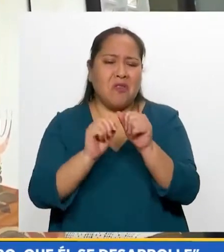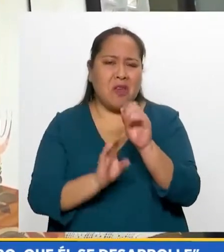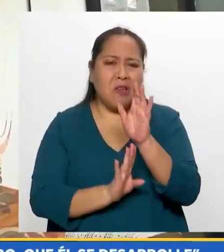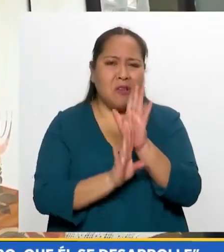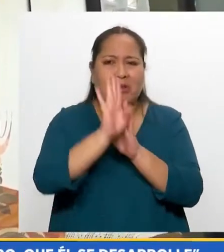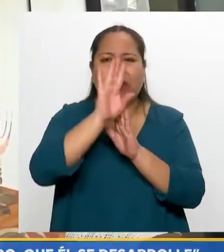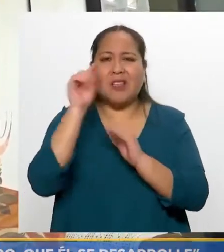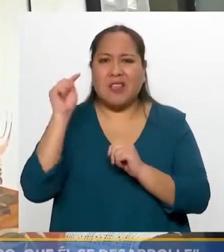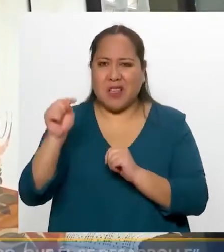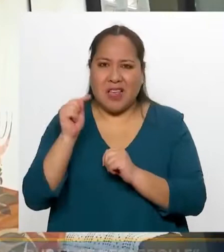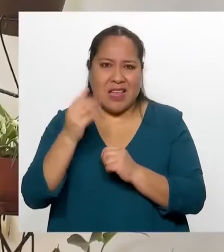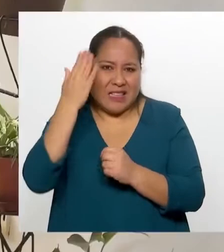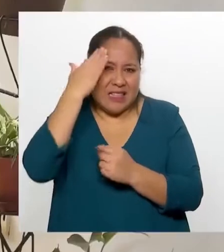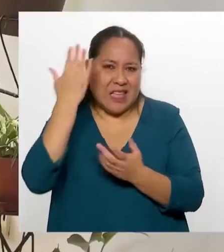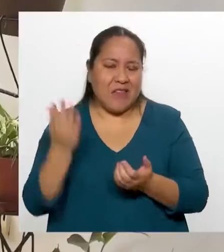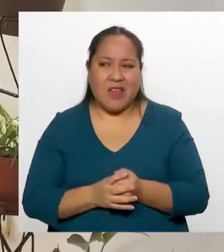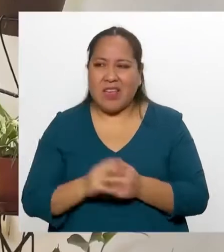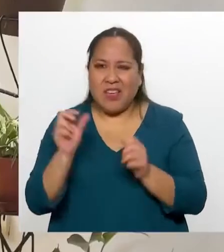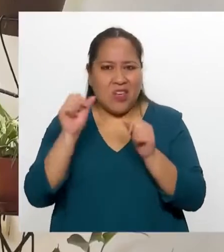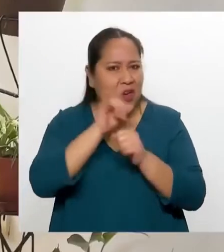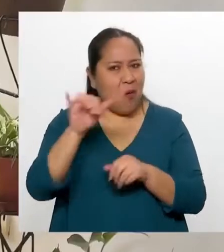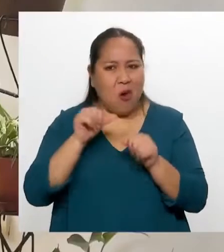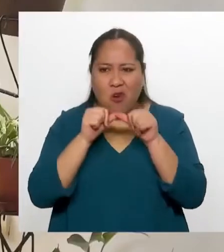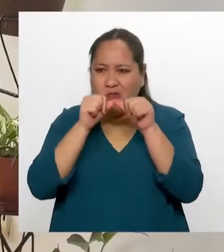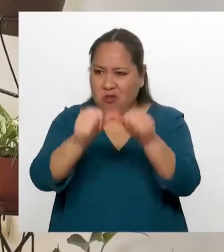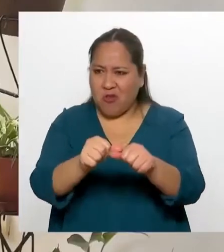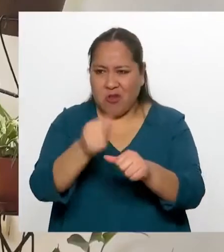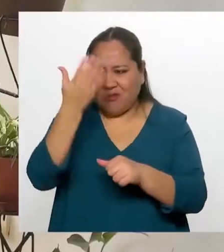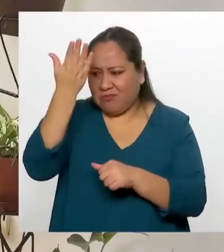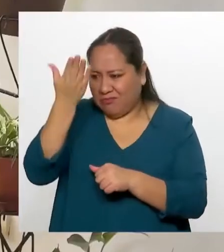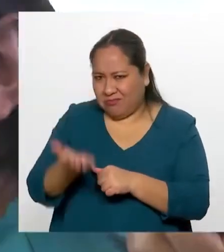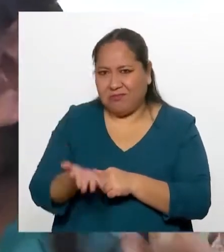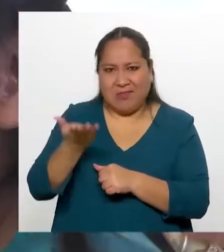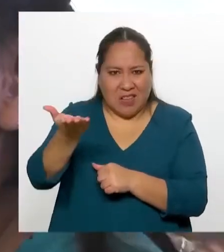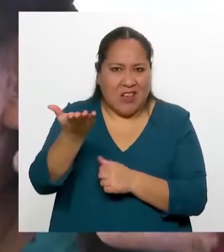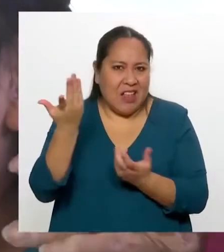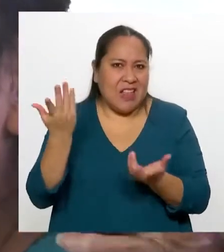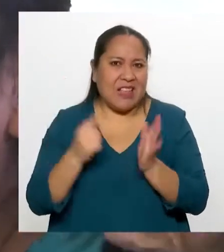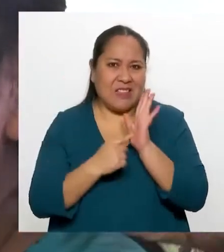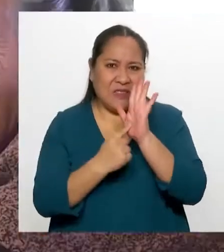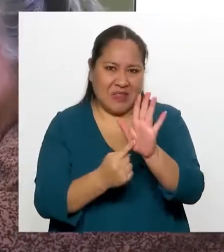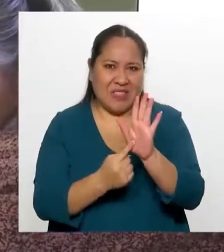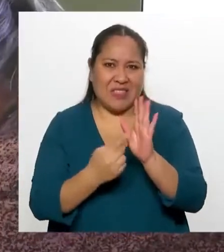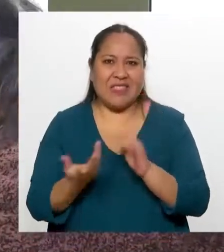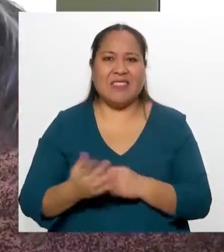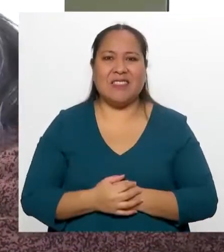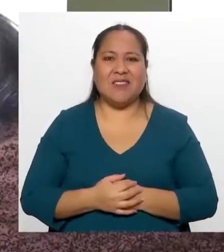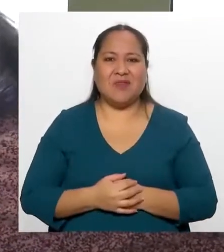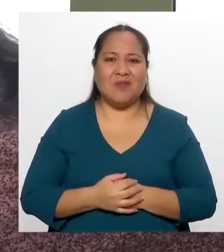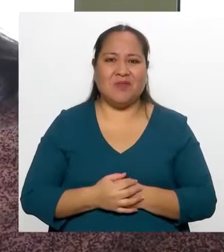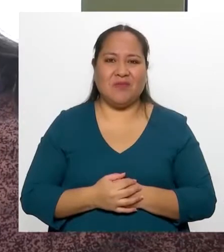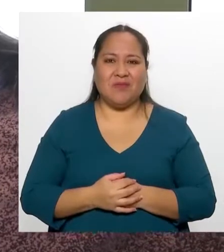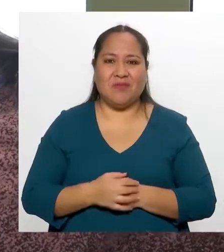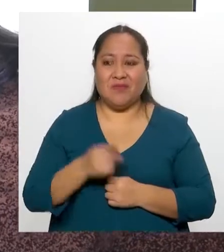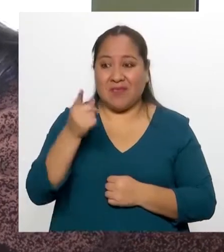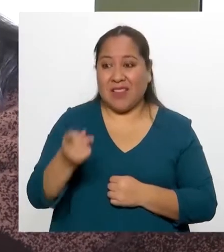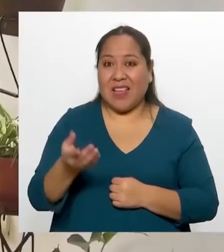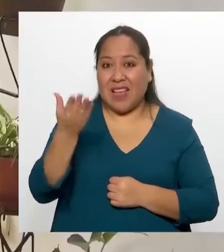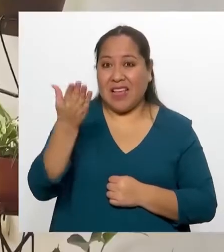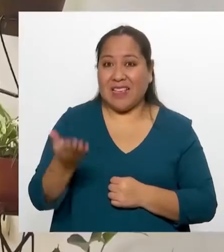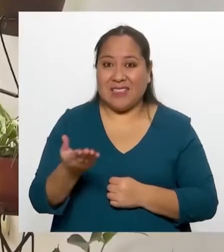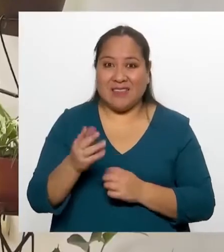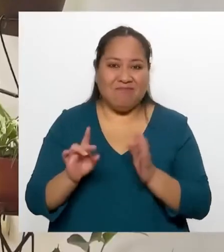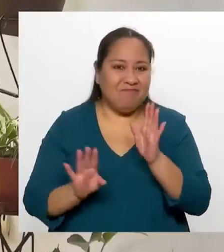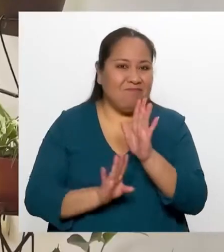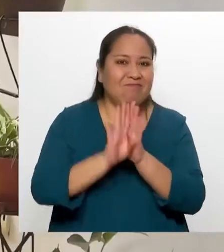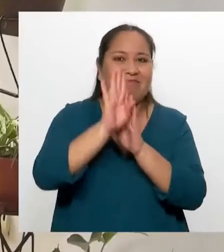él sabe hacer, ¿no? Que siga como es hasta ahora, que siga siendo lo que es, lo queremos mucho. Es